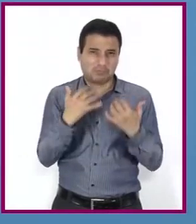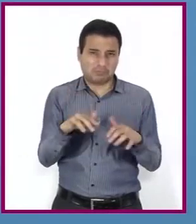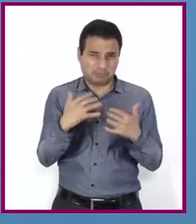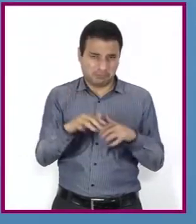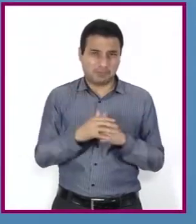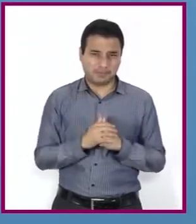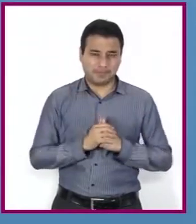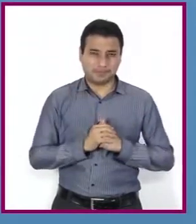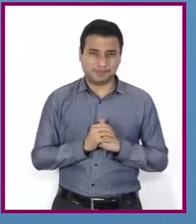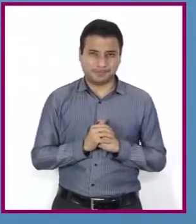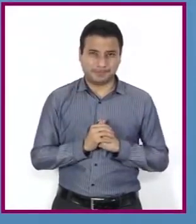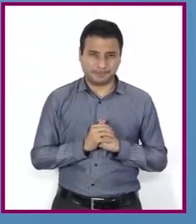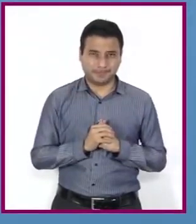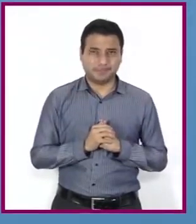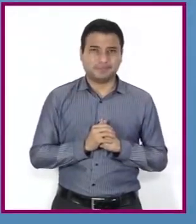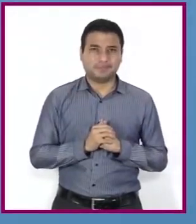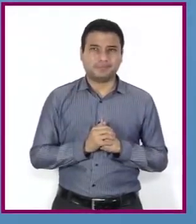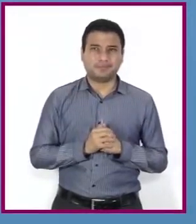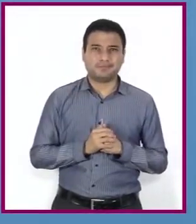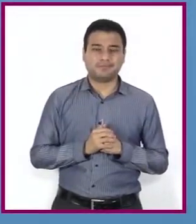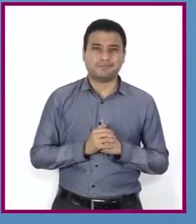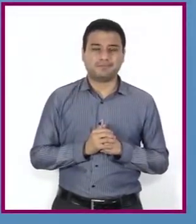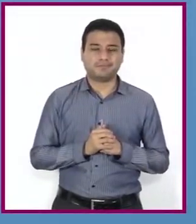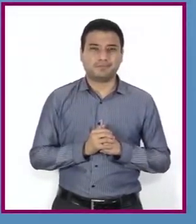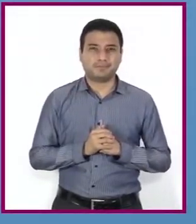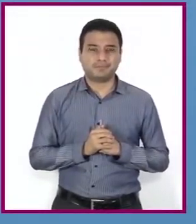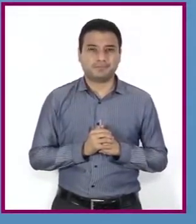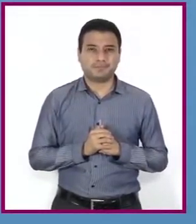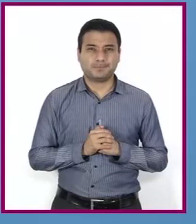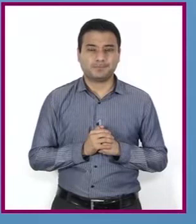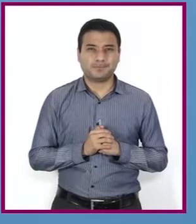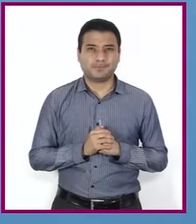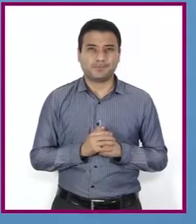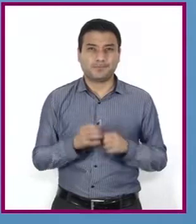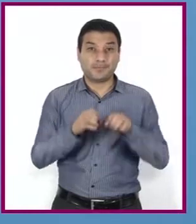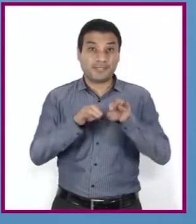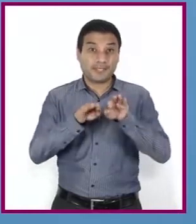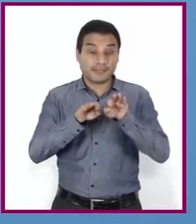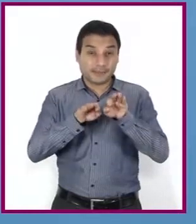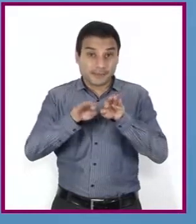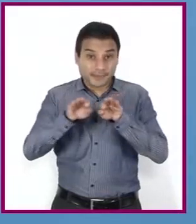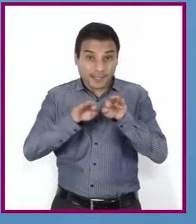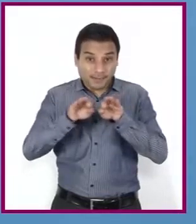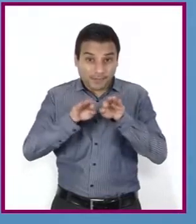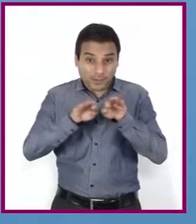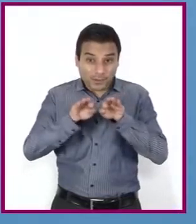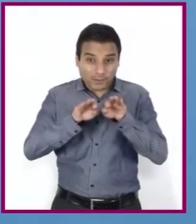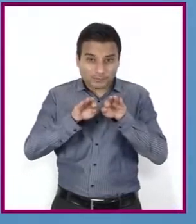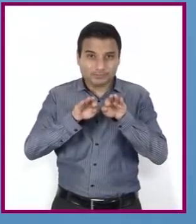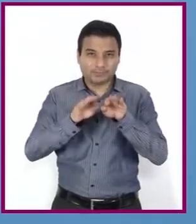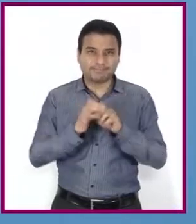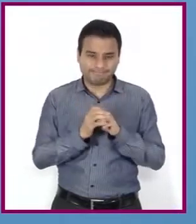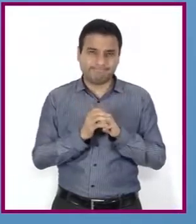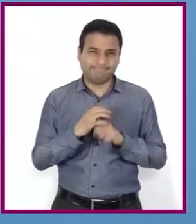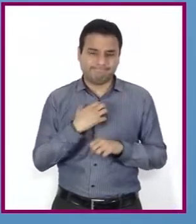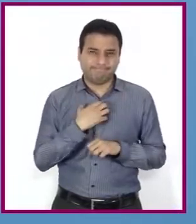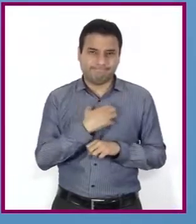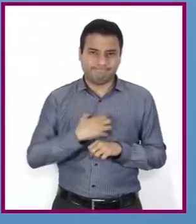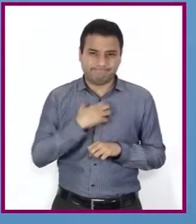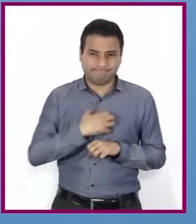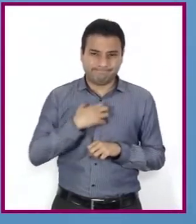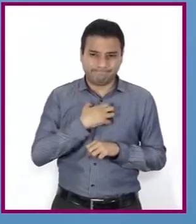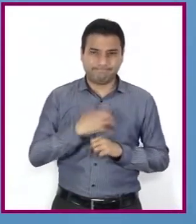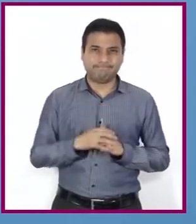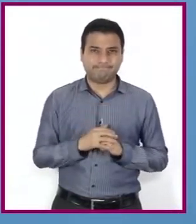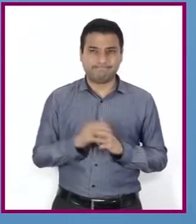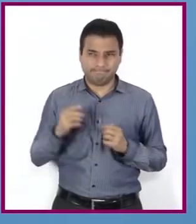padres y abuelos que habéis procurado su conversión y cristiandad, el trabajo y peligro vuestros españoles lo toman alegremente, así en